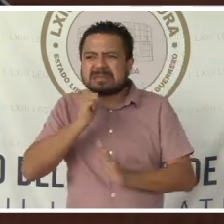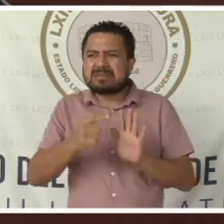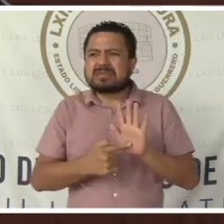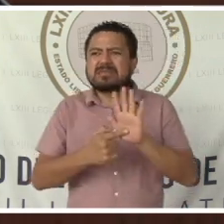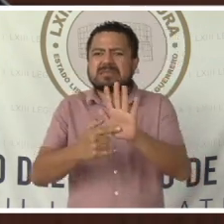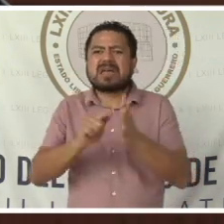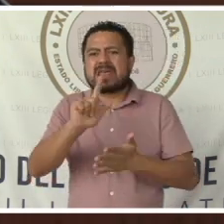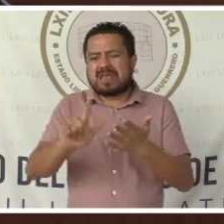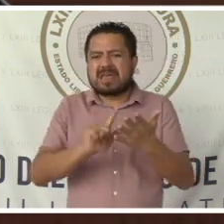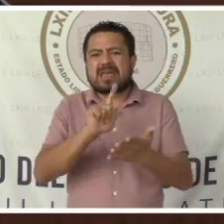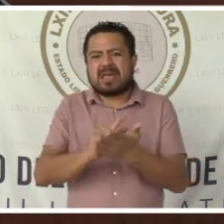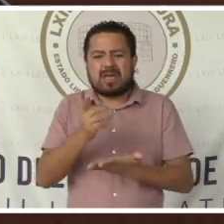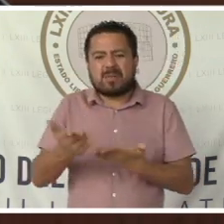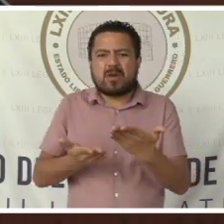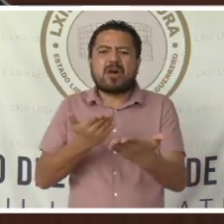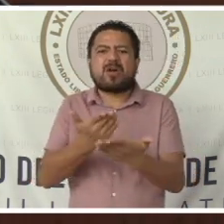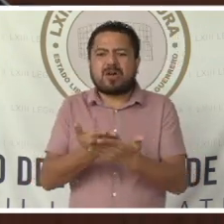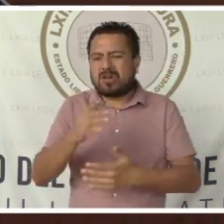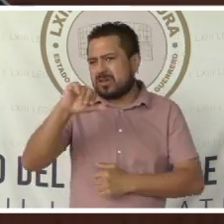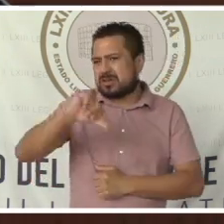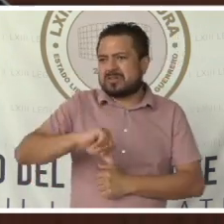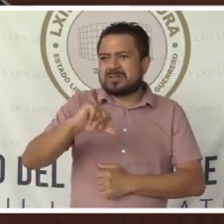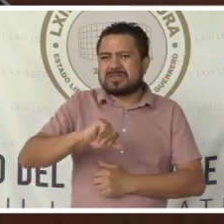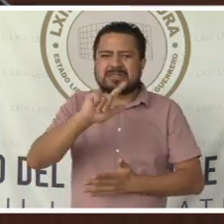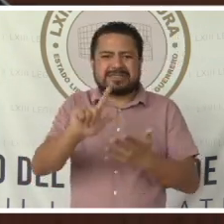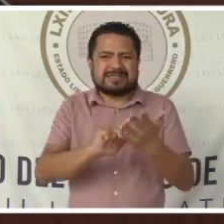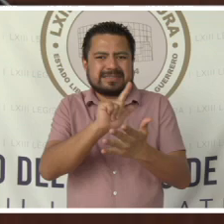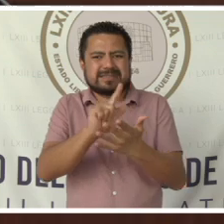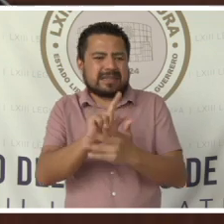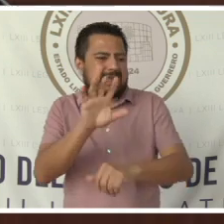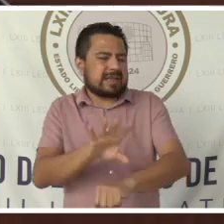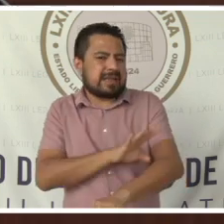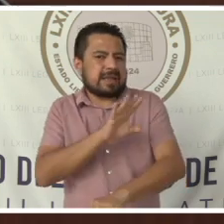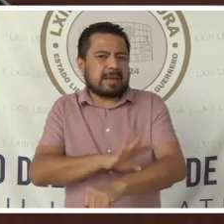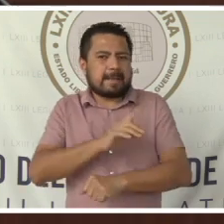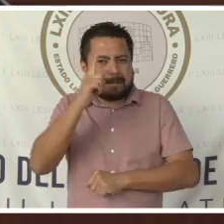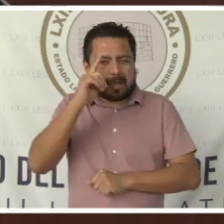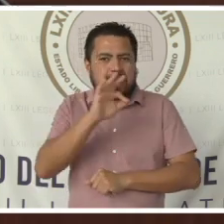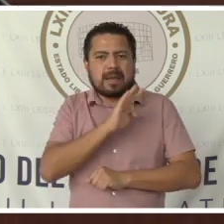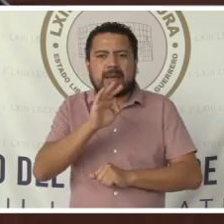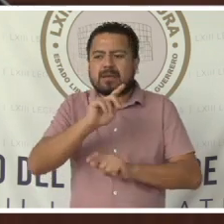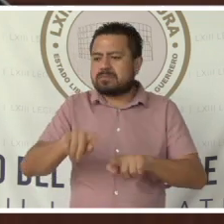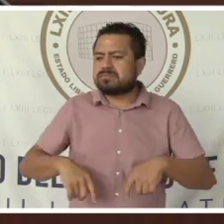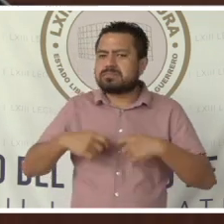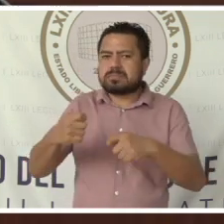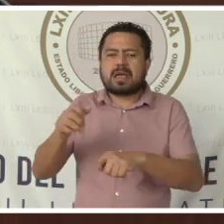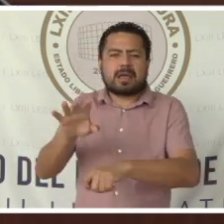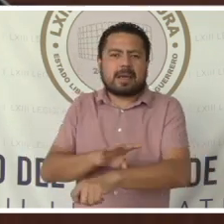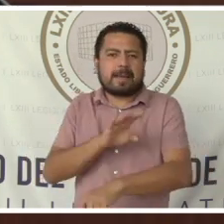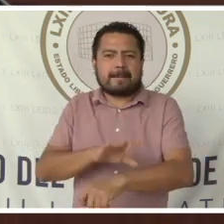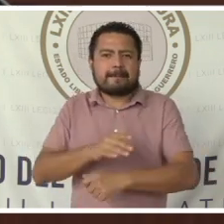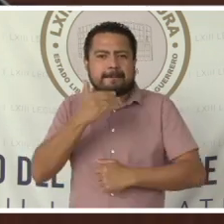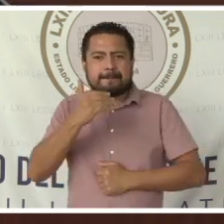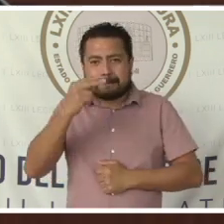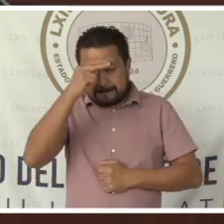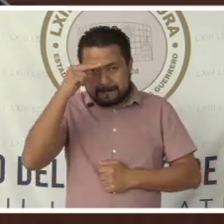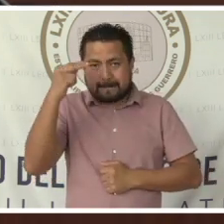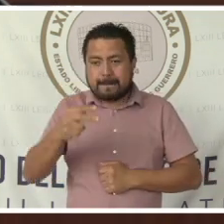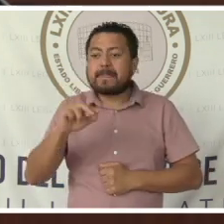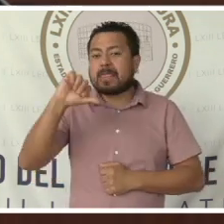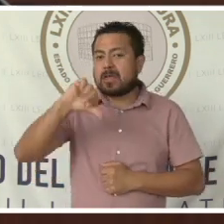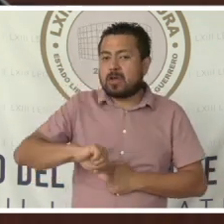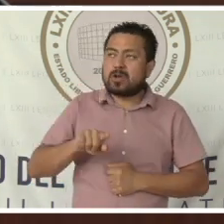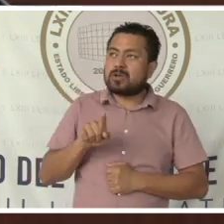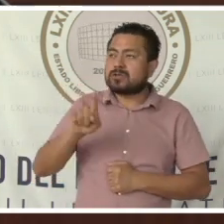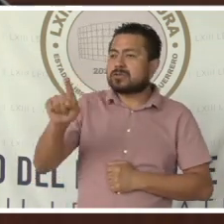de nuestra iniciativa de este reforma eléctrica para este darle soberanía eléctrica a México hoy